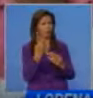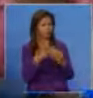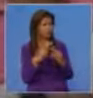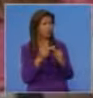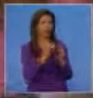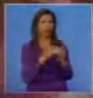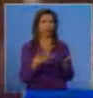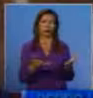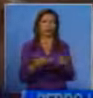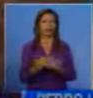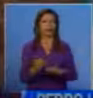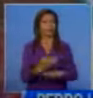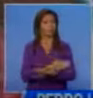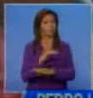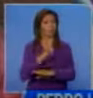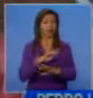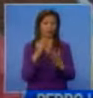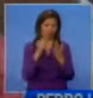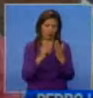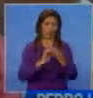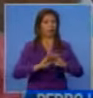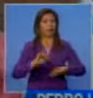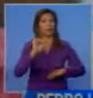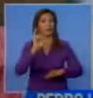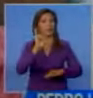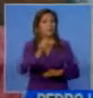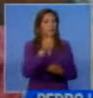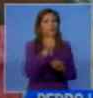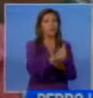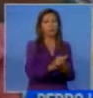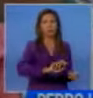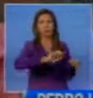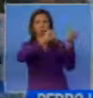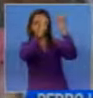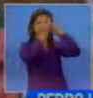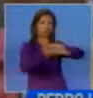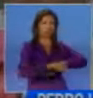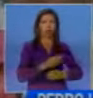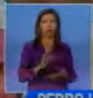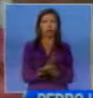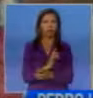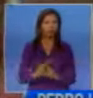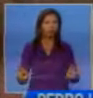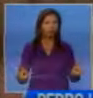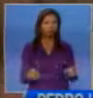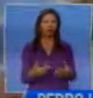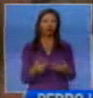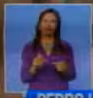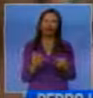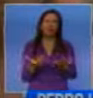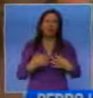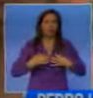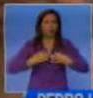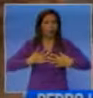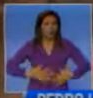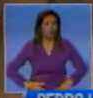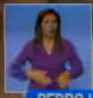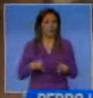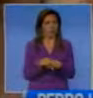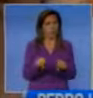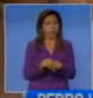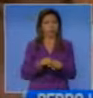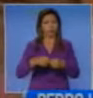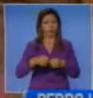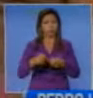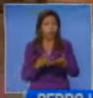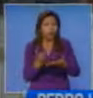día viernes contaban y el día sábado fue un cambio rotundo que nos cambiaron diferentes escuelas. Se quedaron con todo, con uniformes, con útiles. Con zapatos, todo. ¿Y quién nos